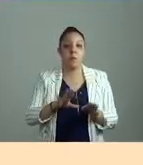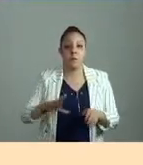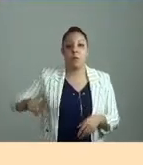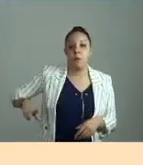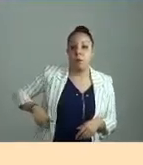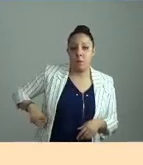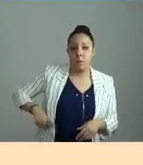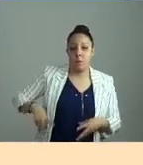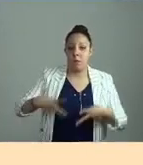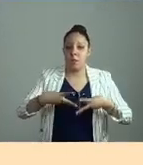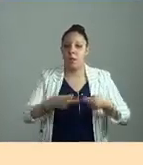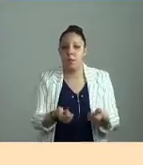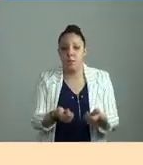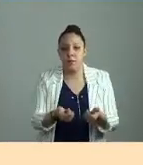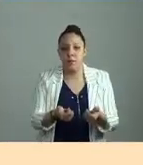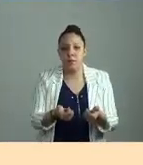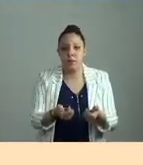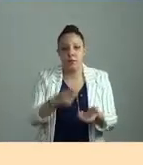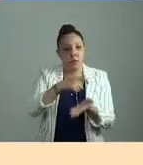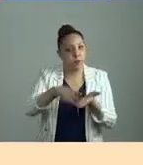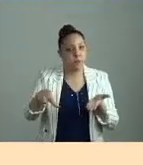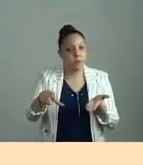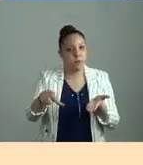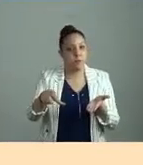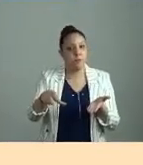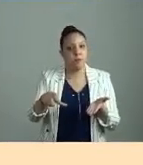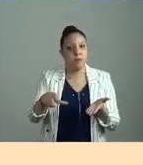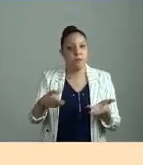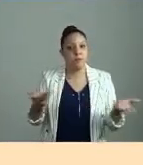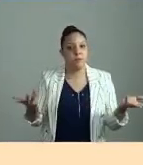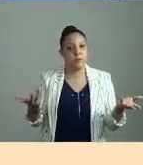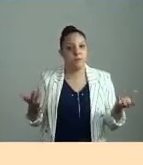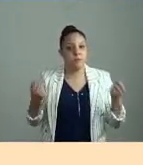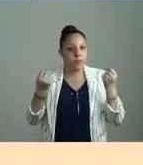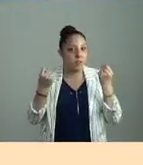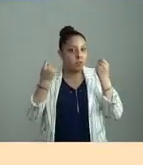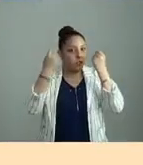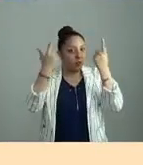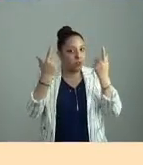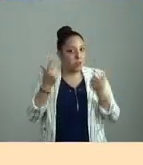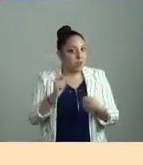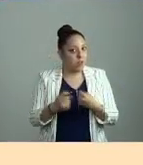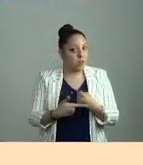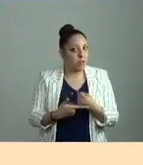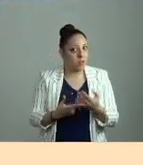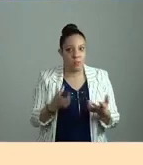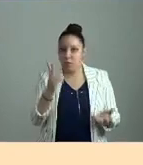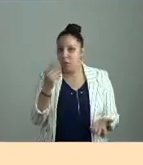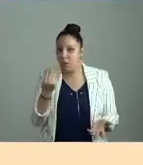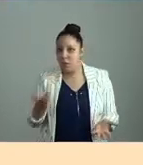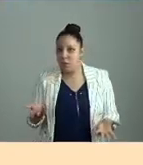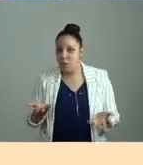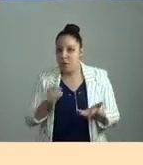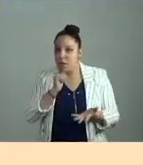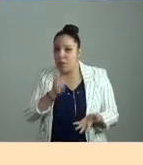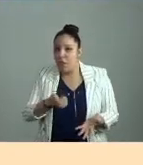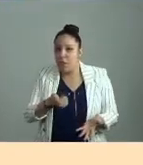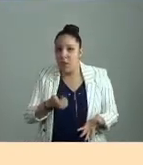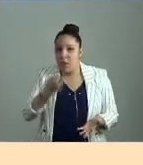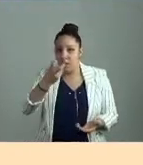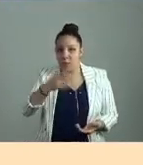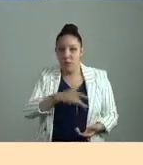no ha creado está destruyendo la base material de una sociedad futura porque la